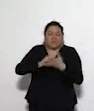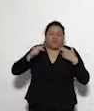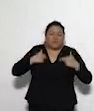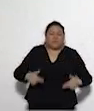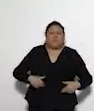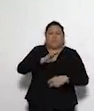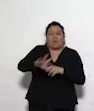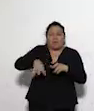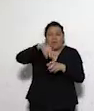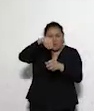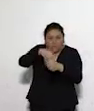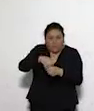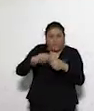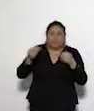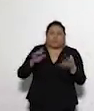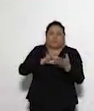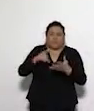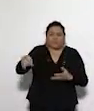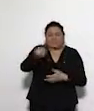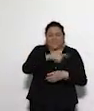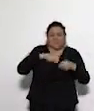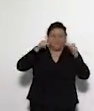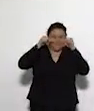humanos. Muchas gracias por su atención.